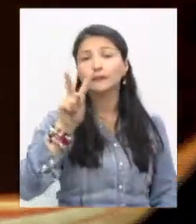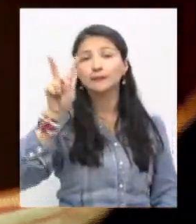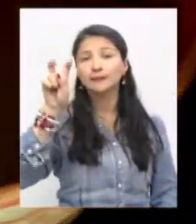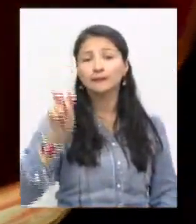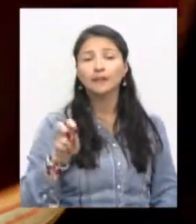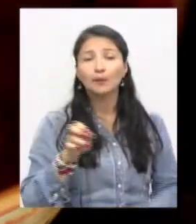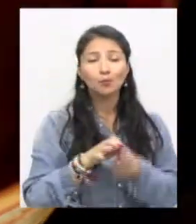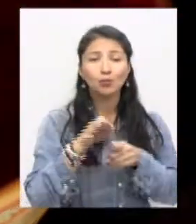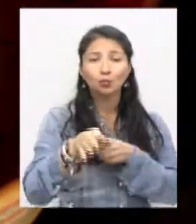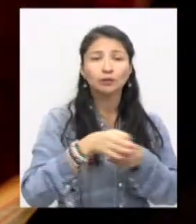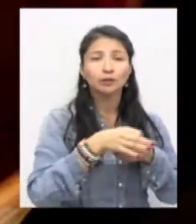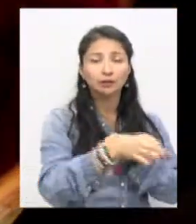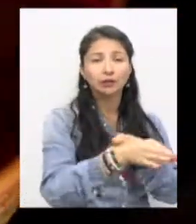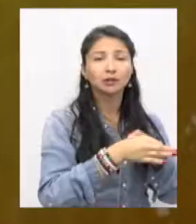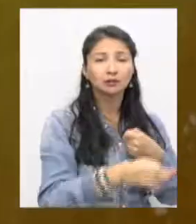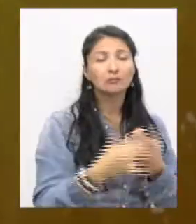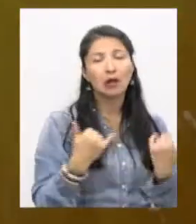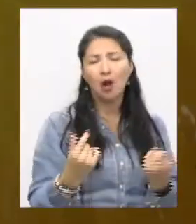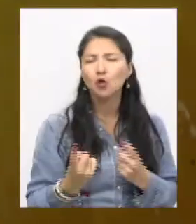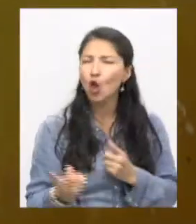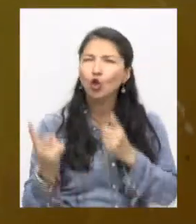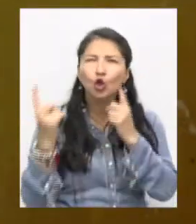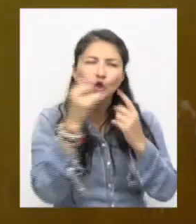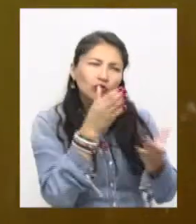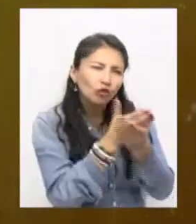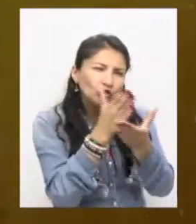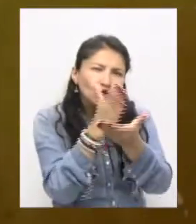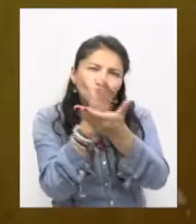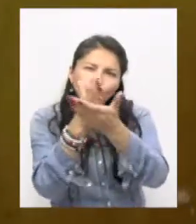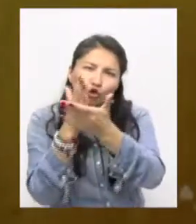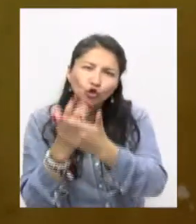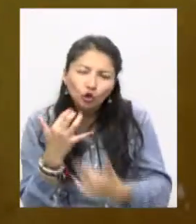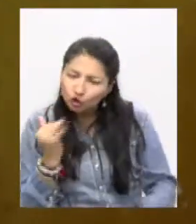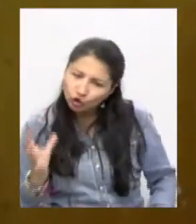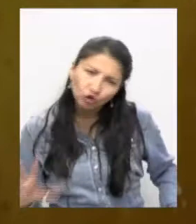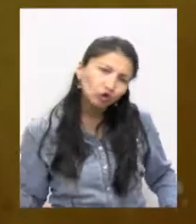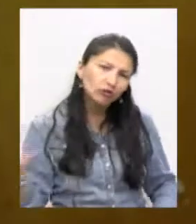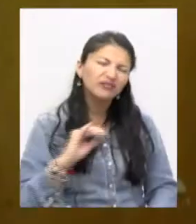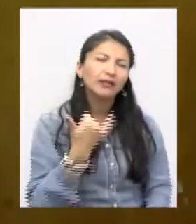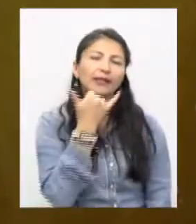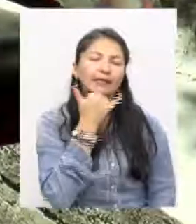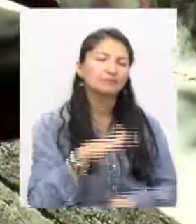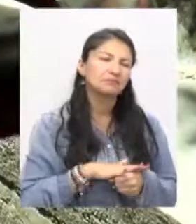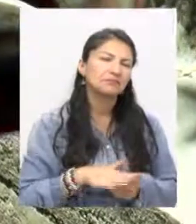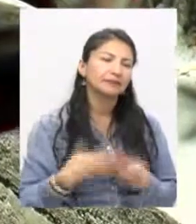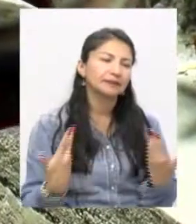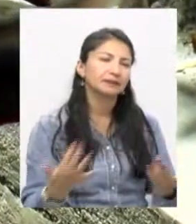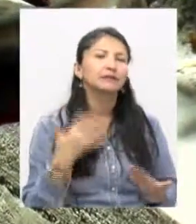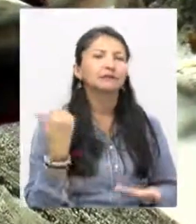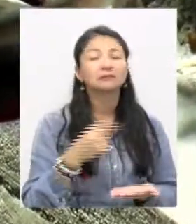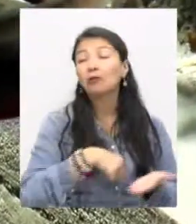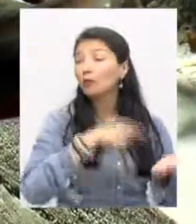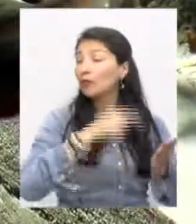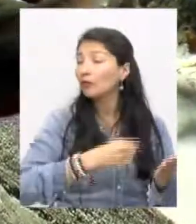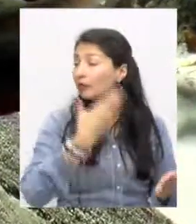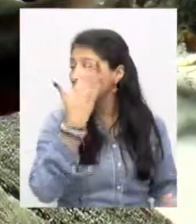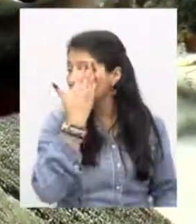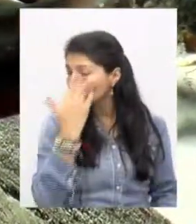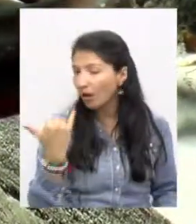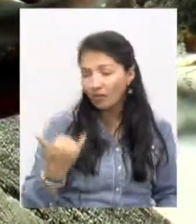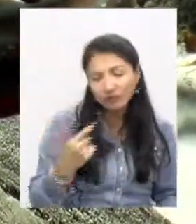117 municipios, sin excepción, se mirarán en su totalidad y se mirará qué sucedió a partir